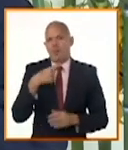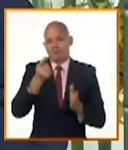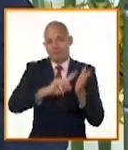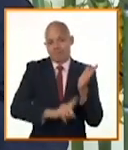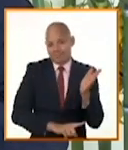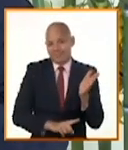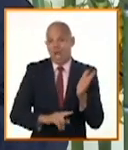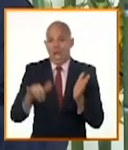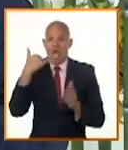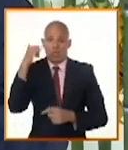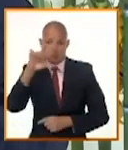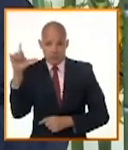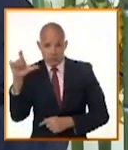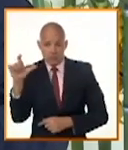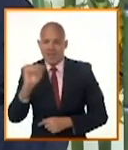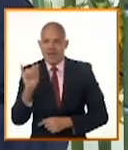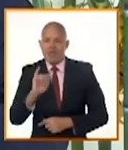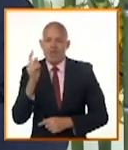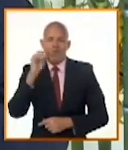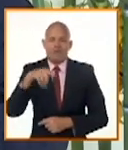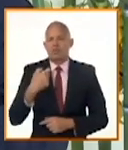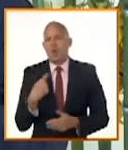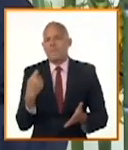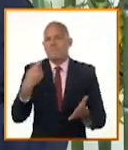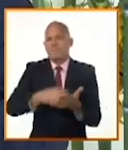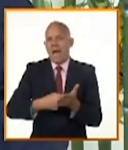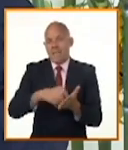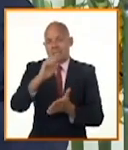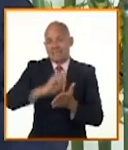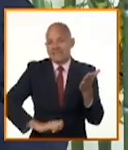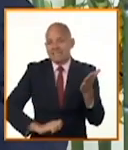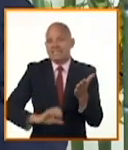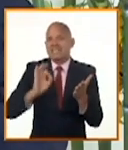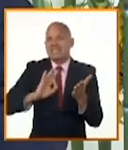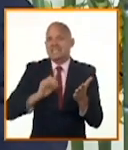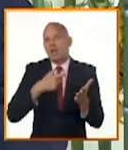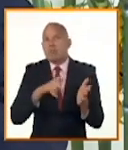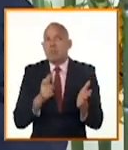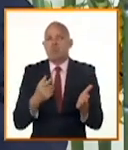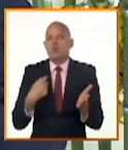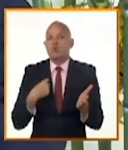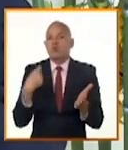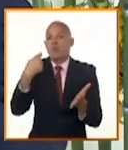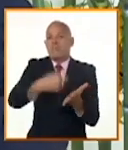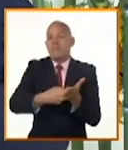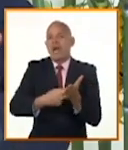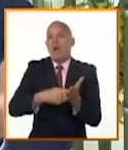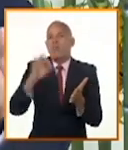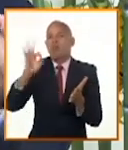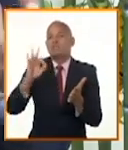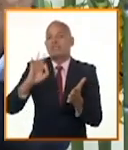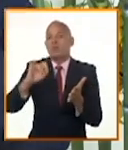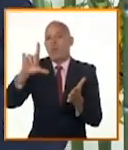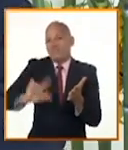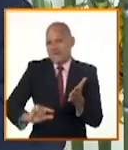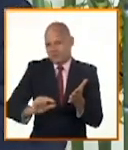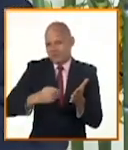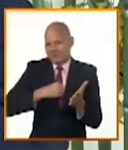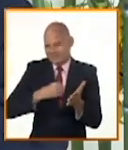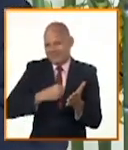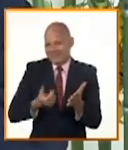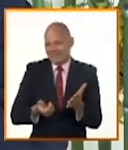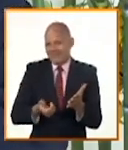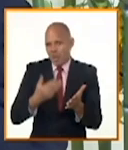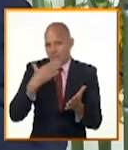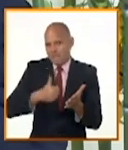de Texas de la bonificación o sea hoy de Conjunto con el banco reysa y algunas